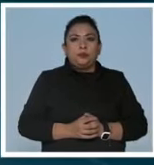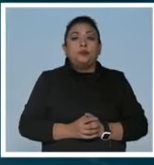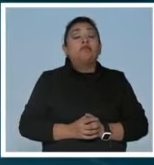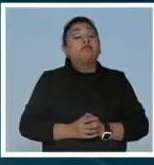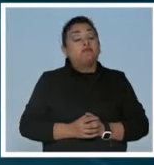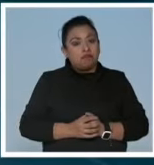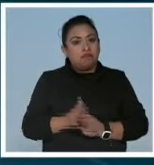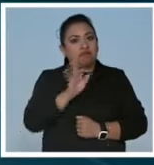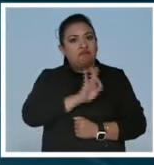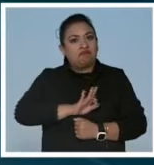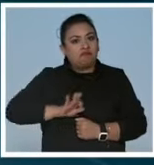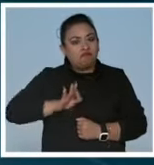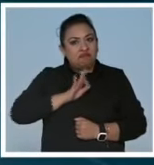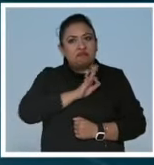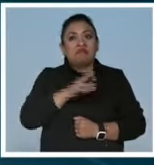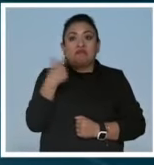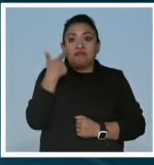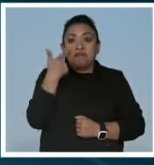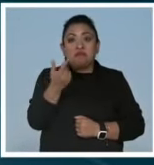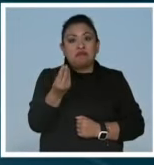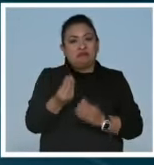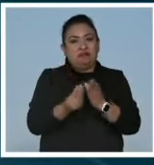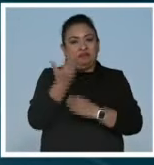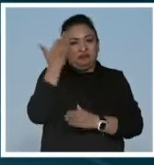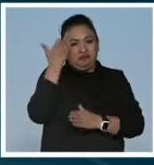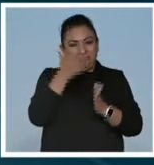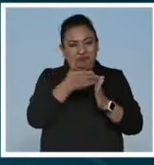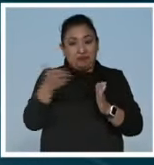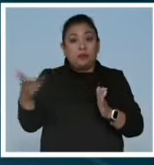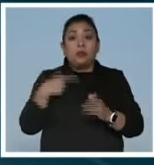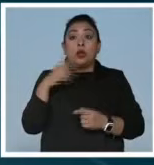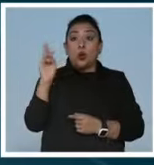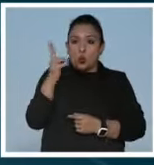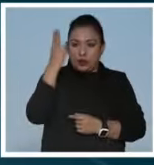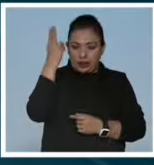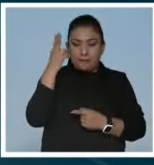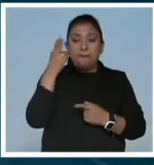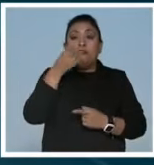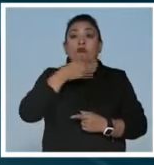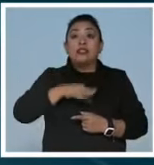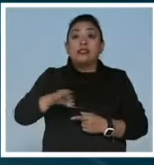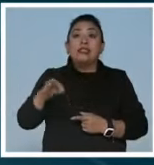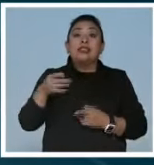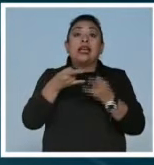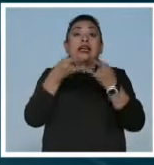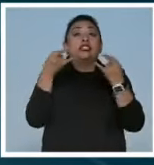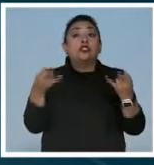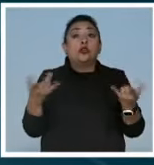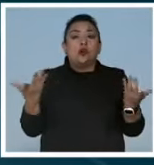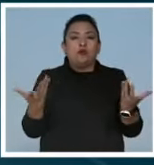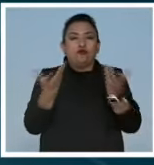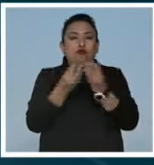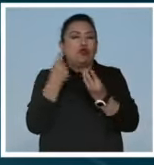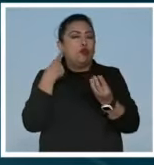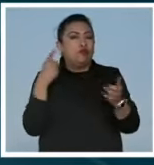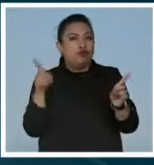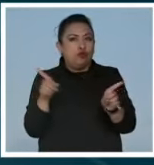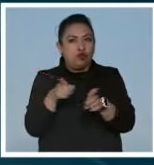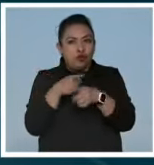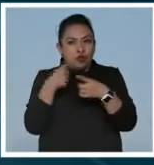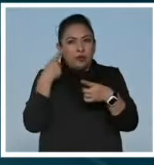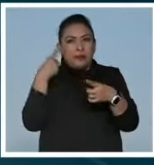Pues muchas felicidades, a no perderse esta nueva temporada. La UNAM, por otra parte, celebra su historia con una fusión sonora que